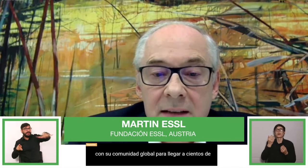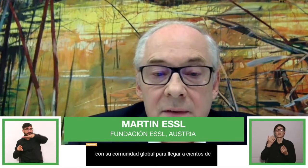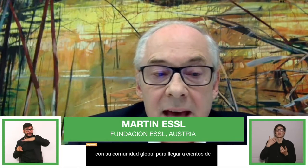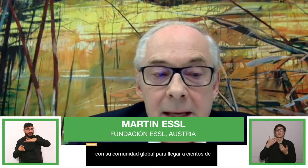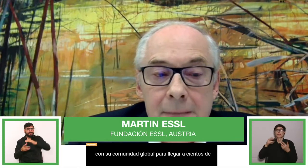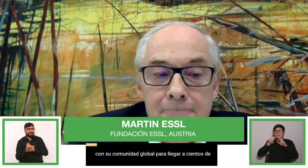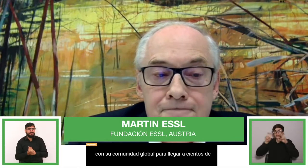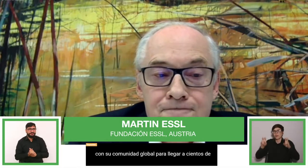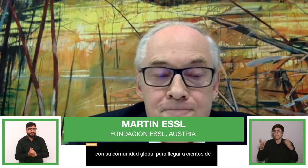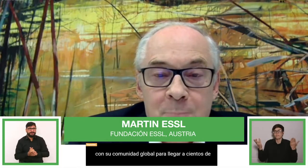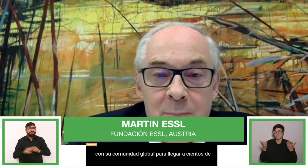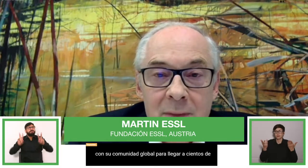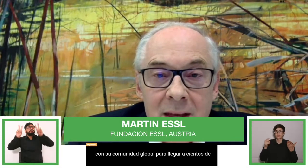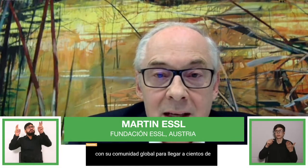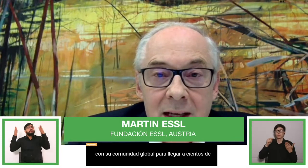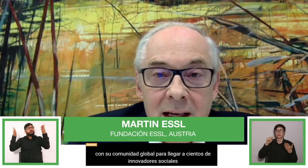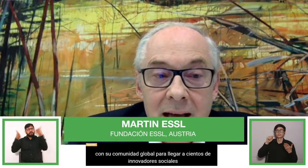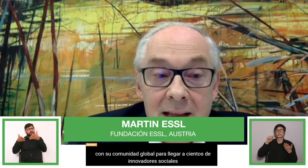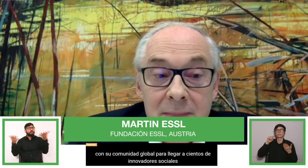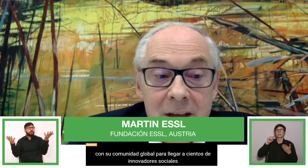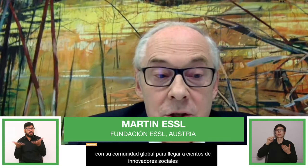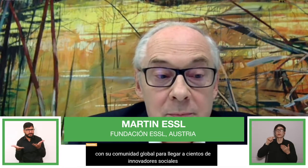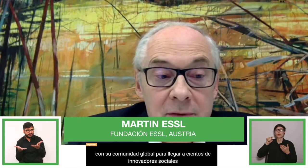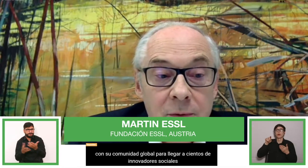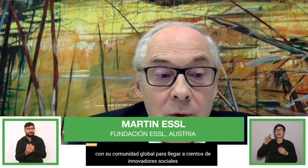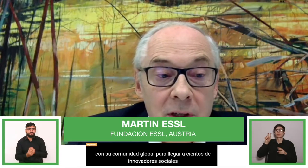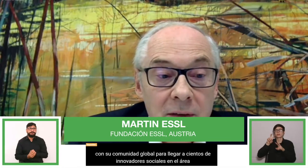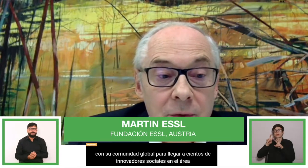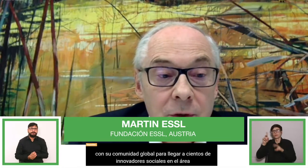en el área de la incapacidad, en